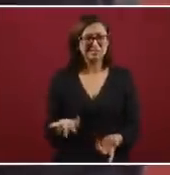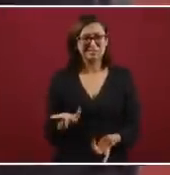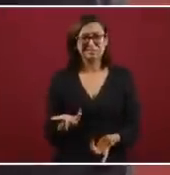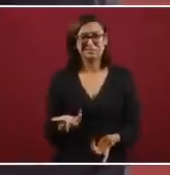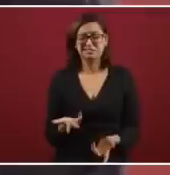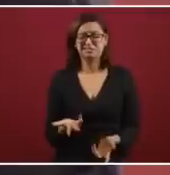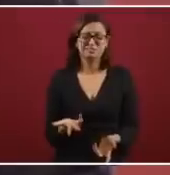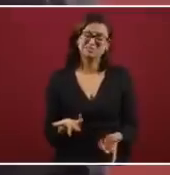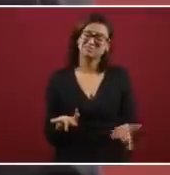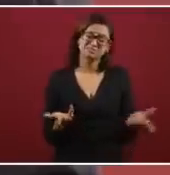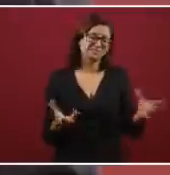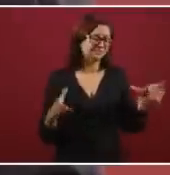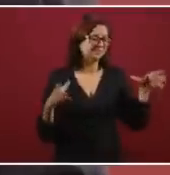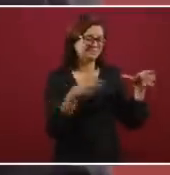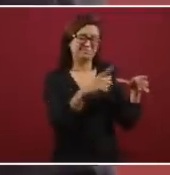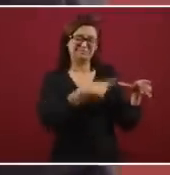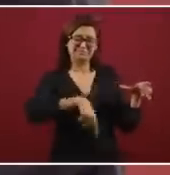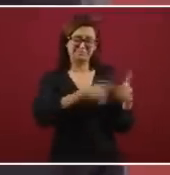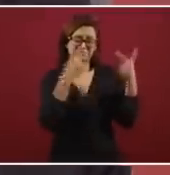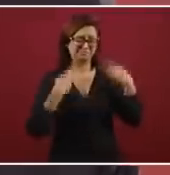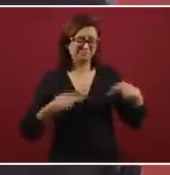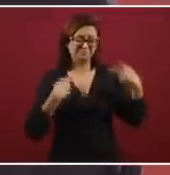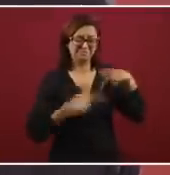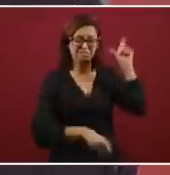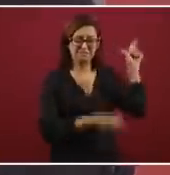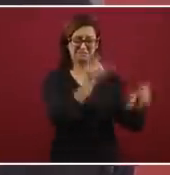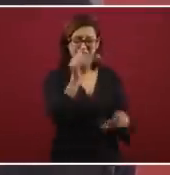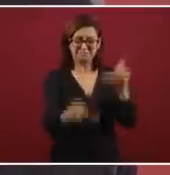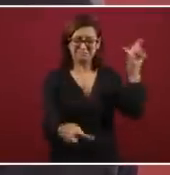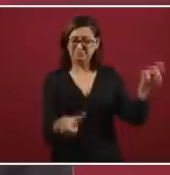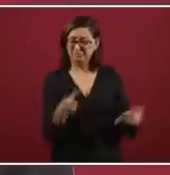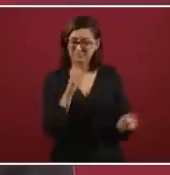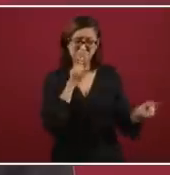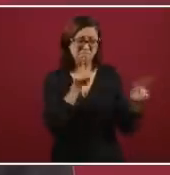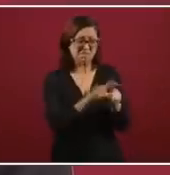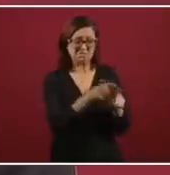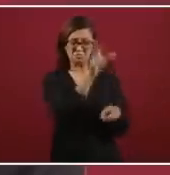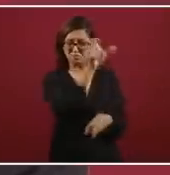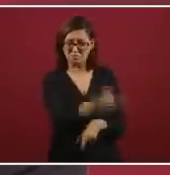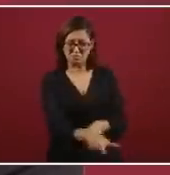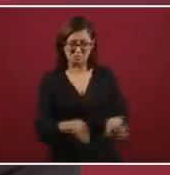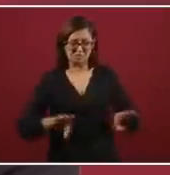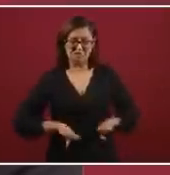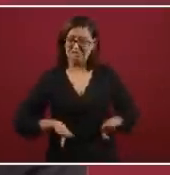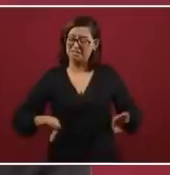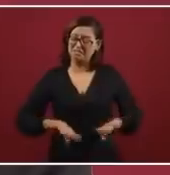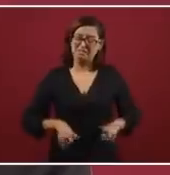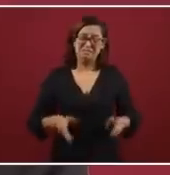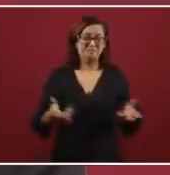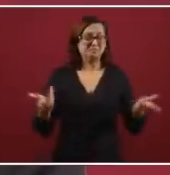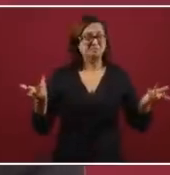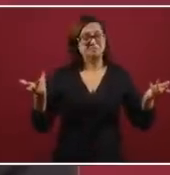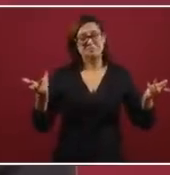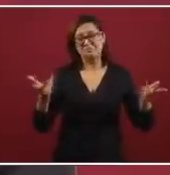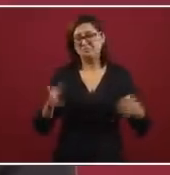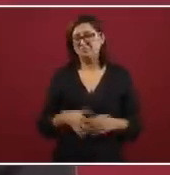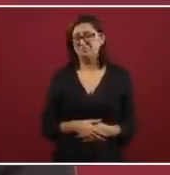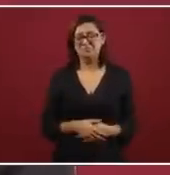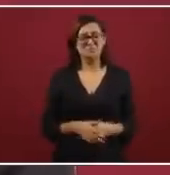precisamente de estos personajes como Claudio X. González, o sea,